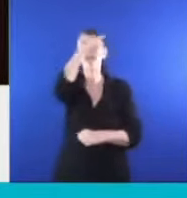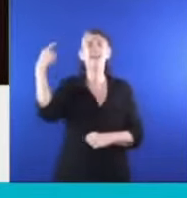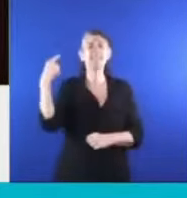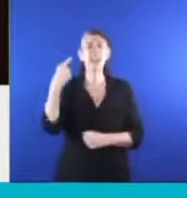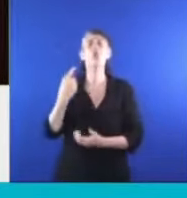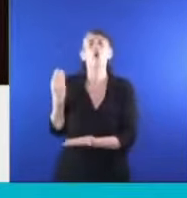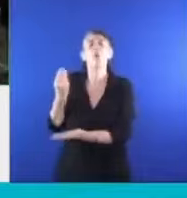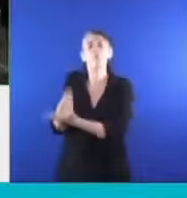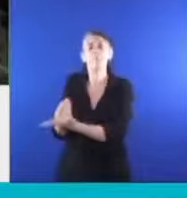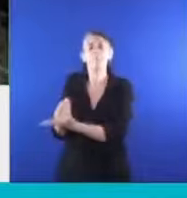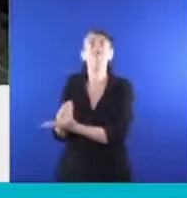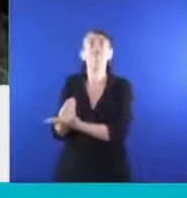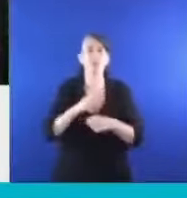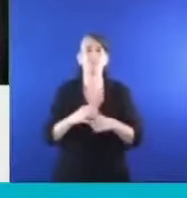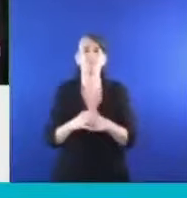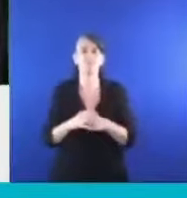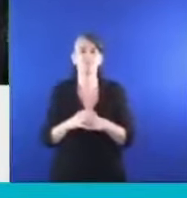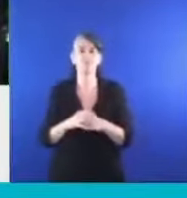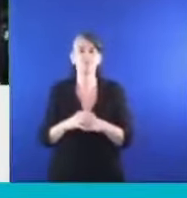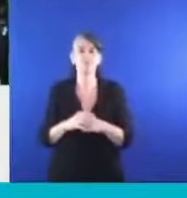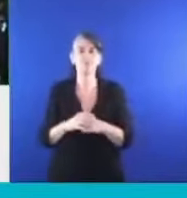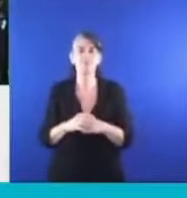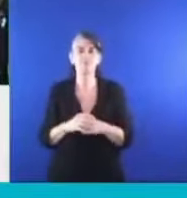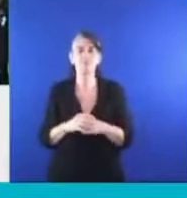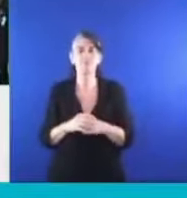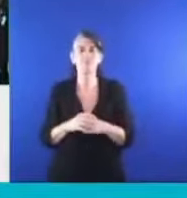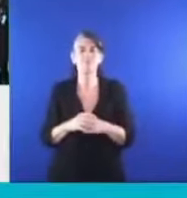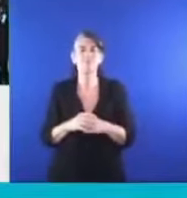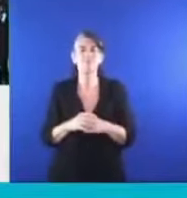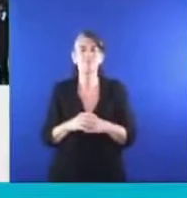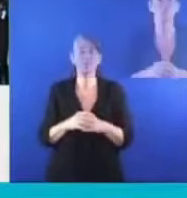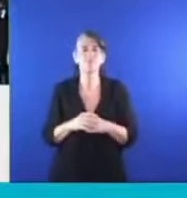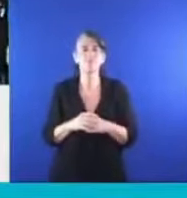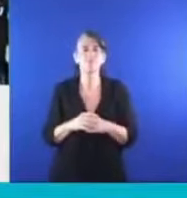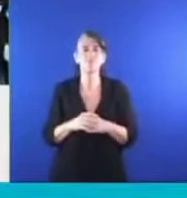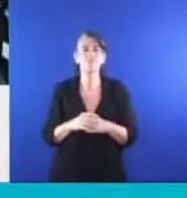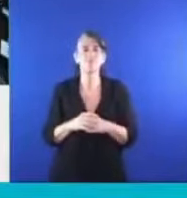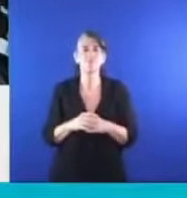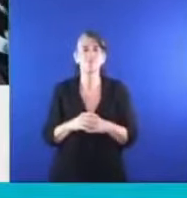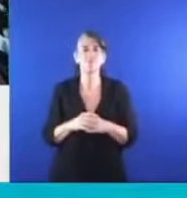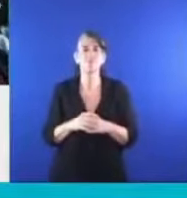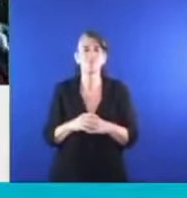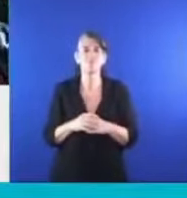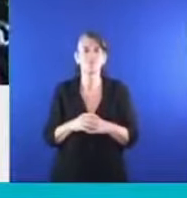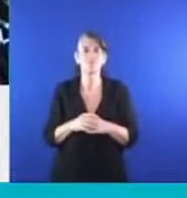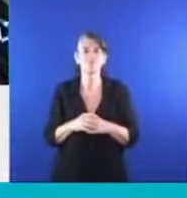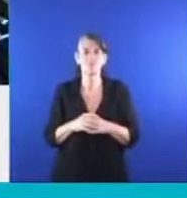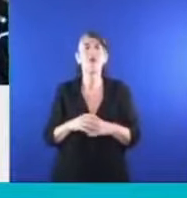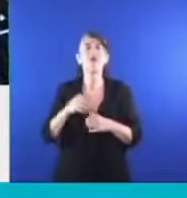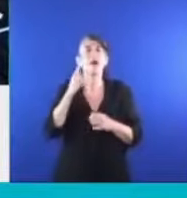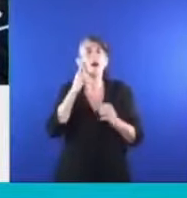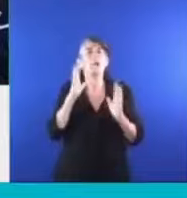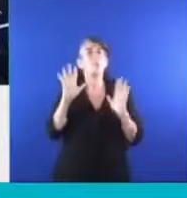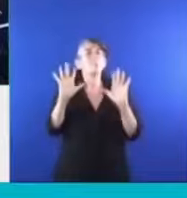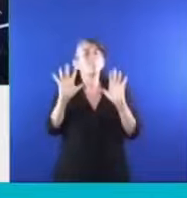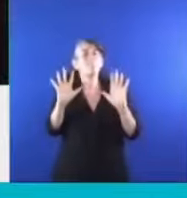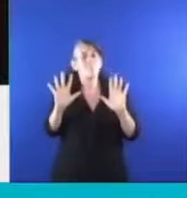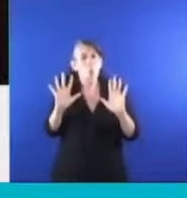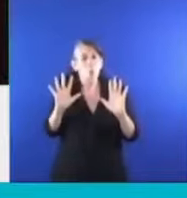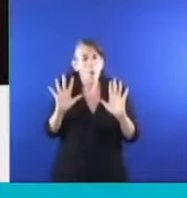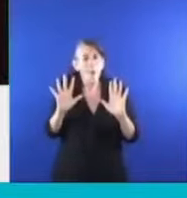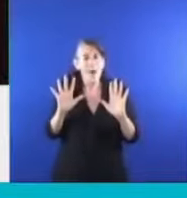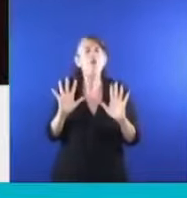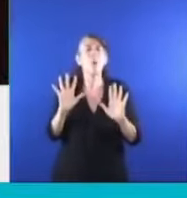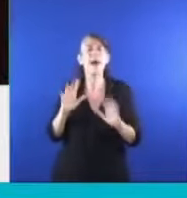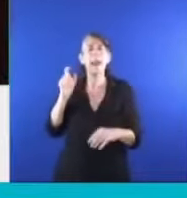y pueblo solidario. Una enumeración muy resumida, pero arroja una advertencia para el pensamiento